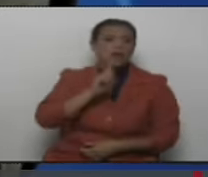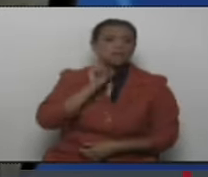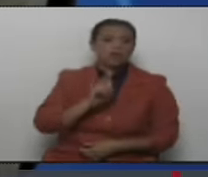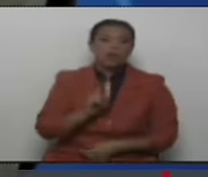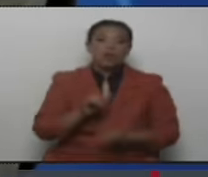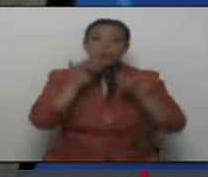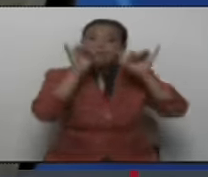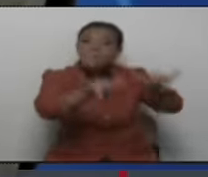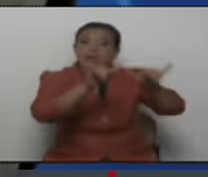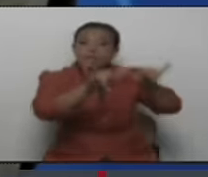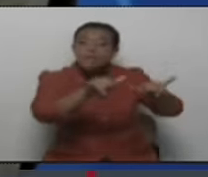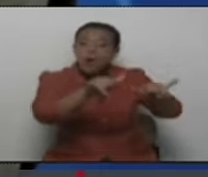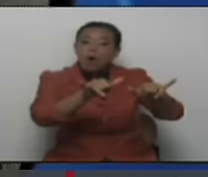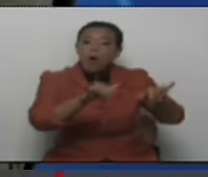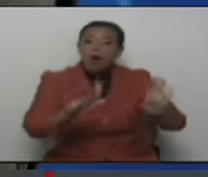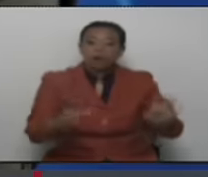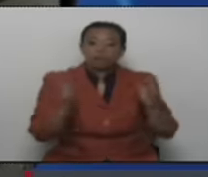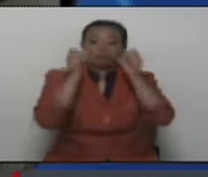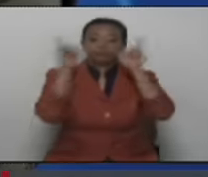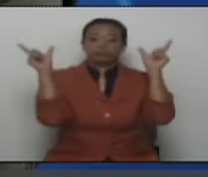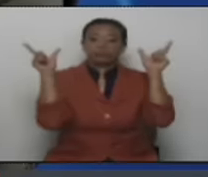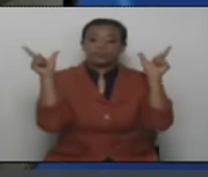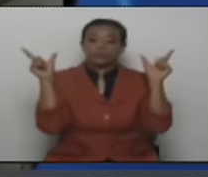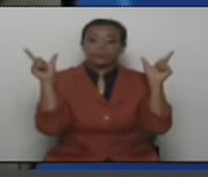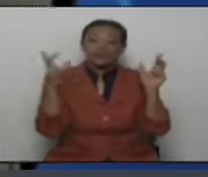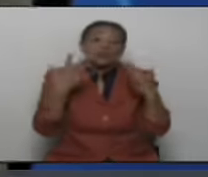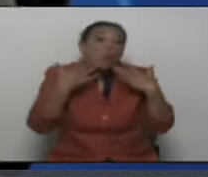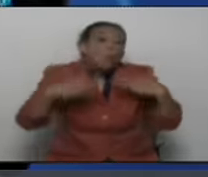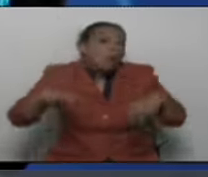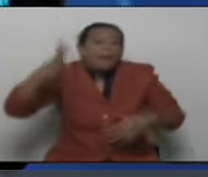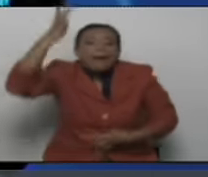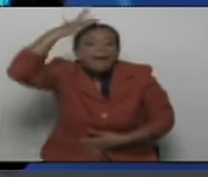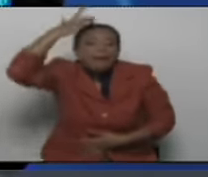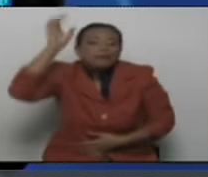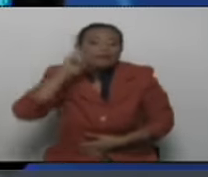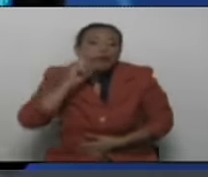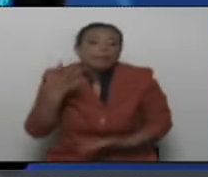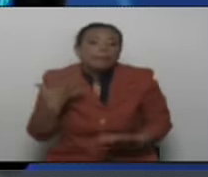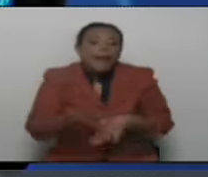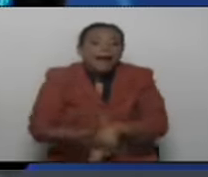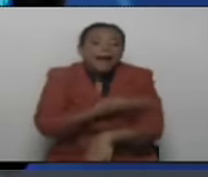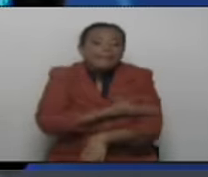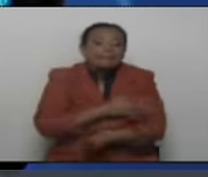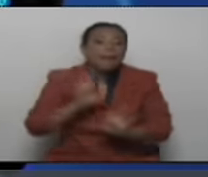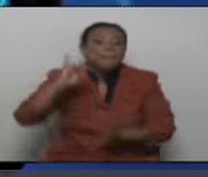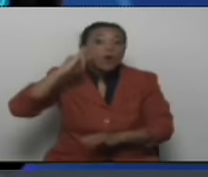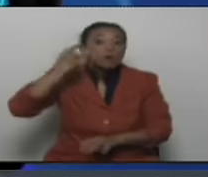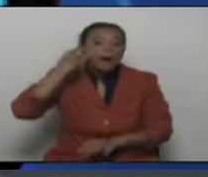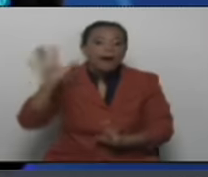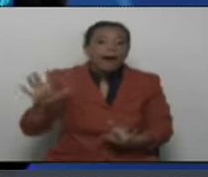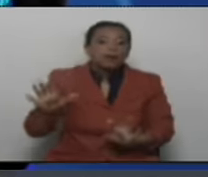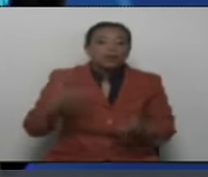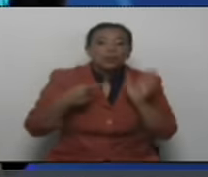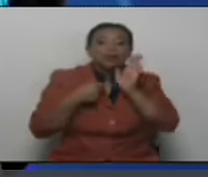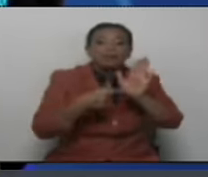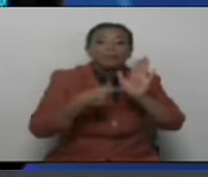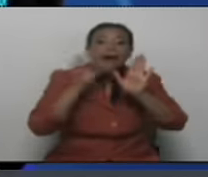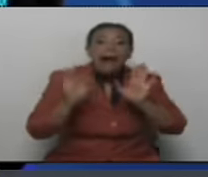Ellos, de manera sorprendente, entre comillas, ya estaban preparados para sacar su